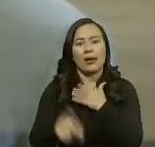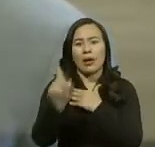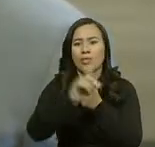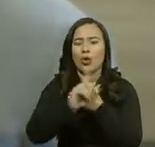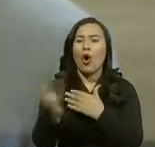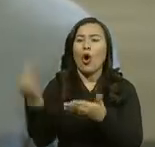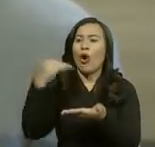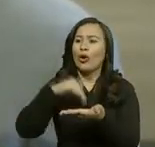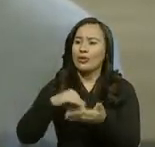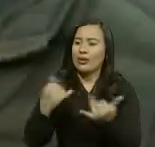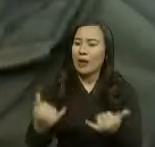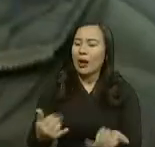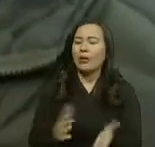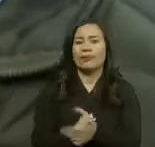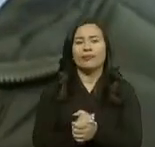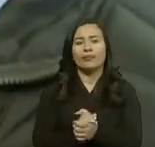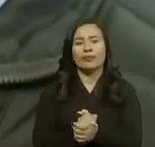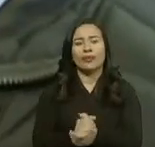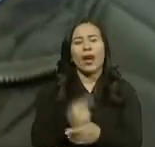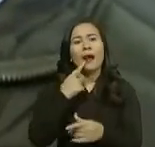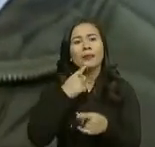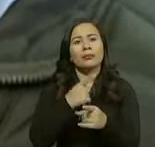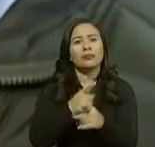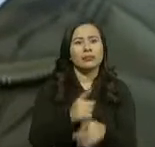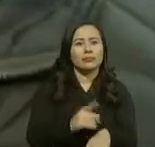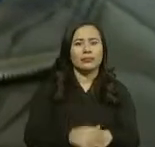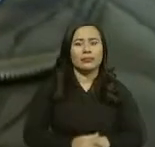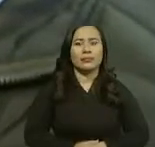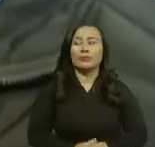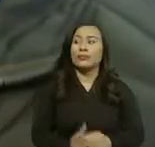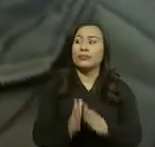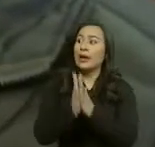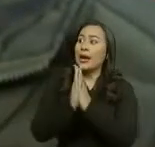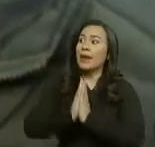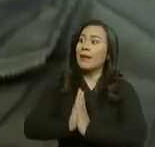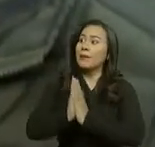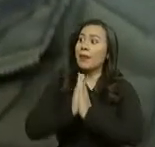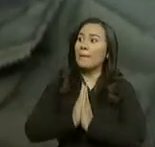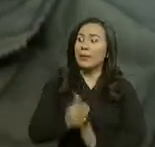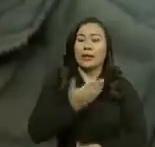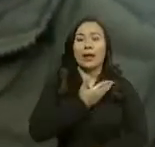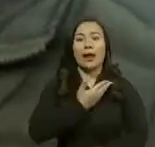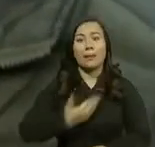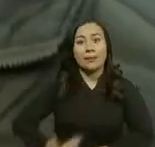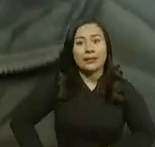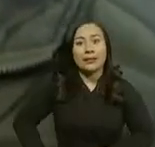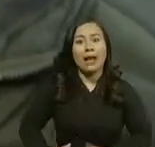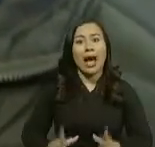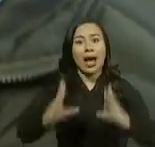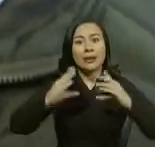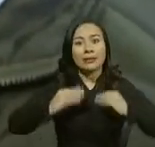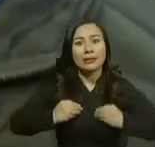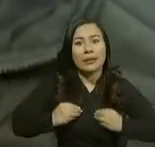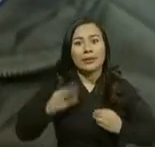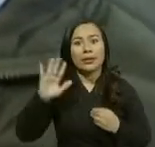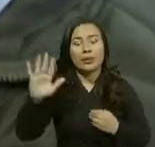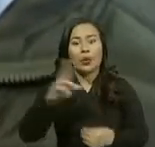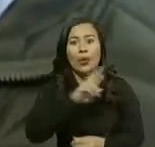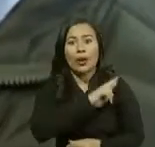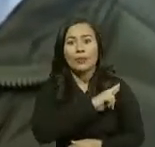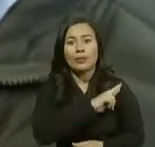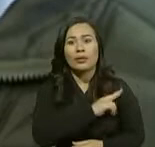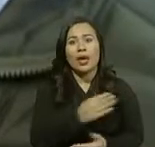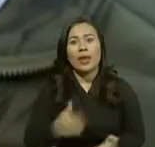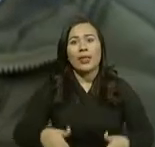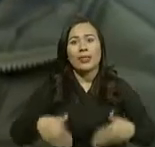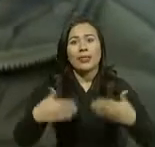pasando por segunda oportunidad. Por eso me parece que lo que se le debe pedir al presidente de la República es que asuma su responsabilidad, dándole al